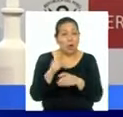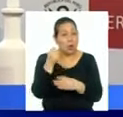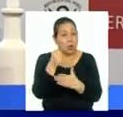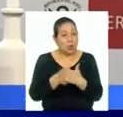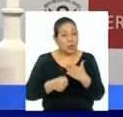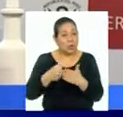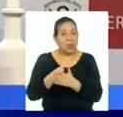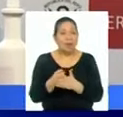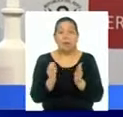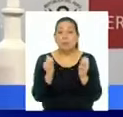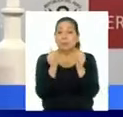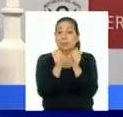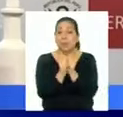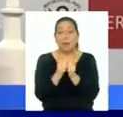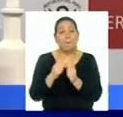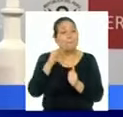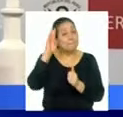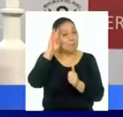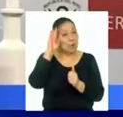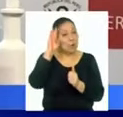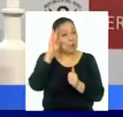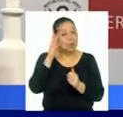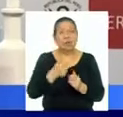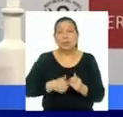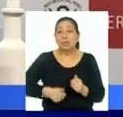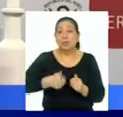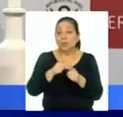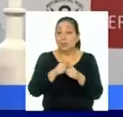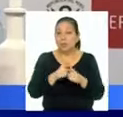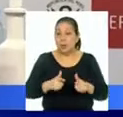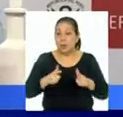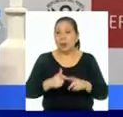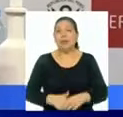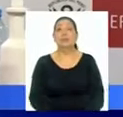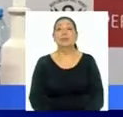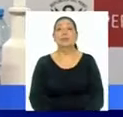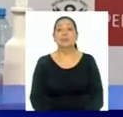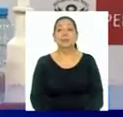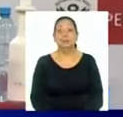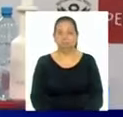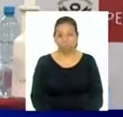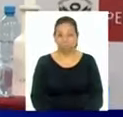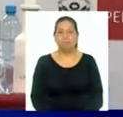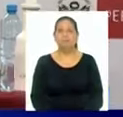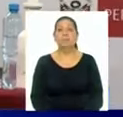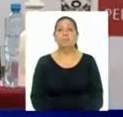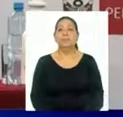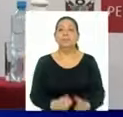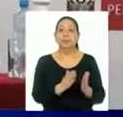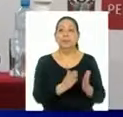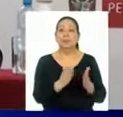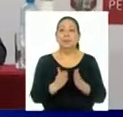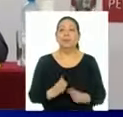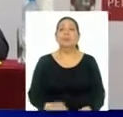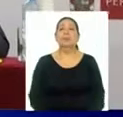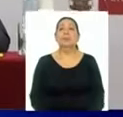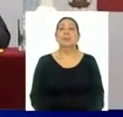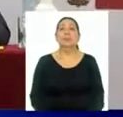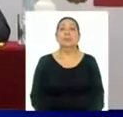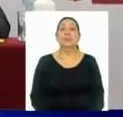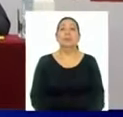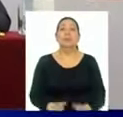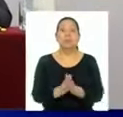el crimen, al lado de la Policía Nacional y de las autoridades locales. Muchas gracias. Damos paso entonces a Jessica Merino,